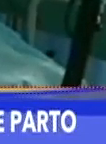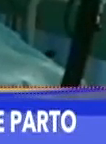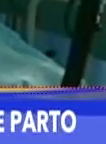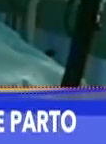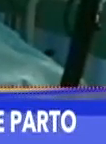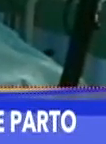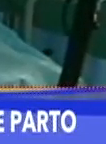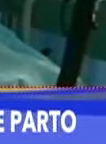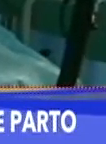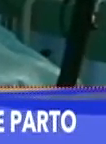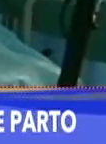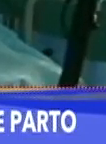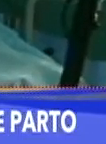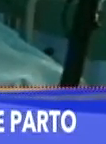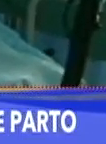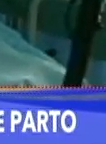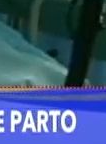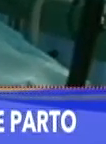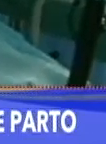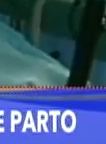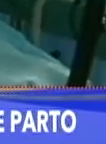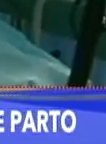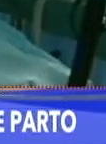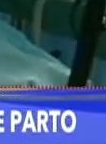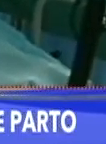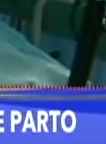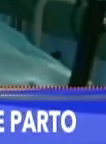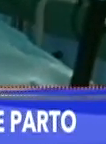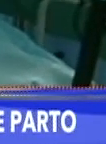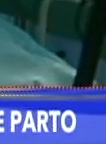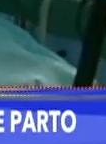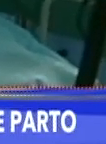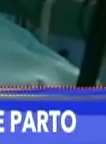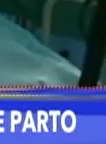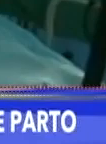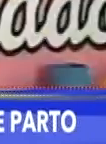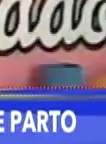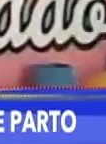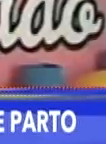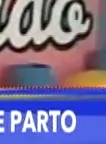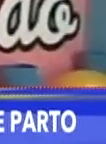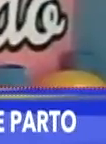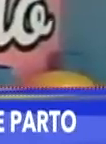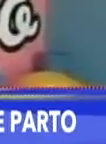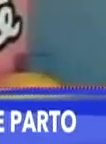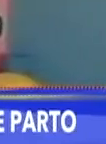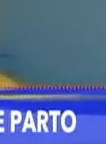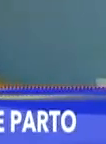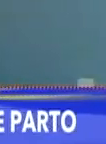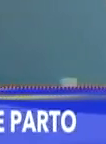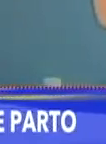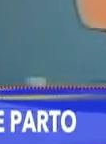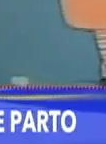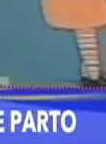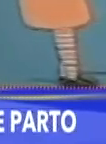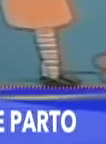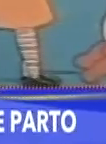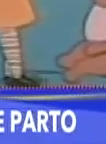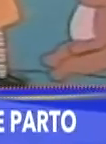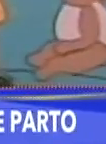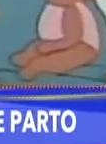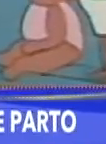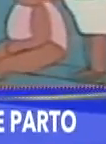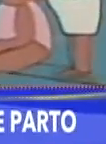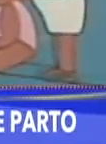puérparas. Este es un orgullo para nosotros que aquí en el municipio se desenvuelve este trabajo y gracias a las promotoras, contamos con 61